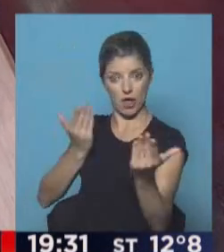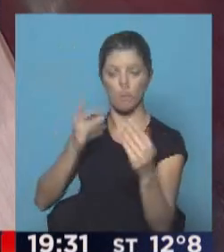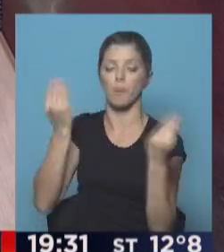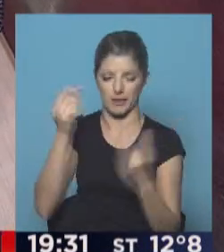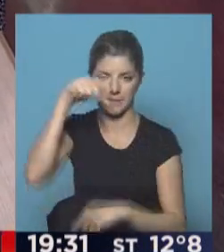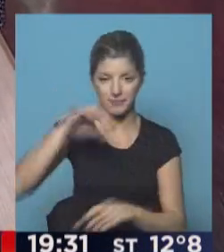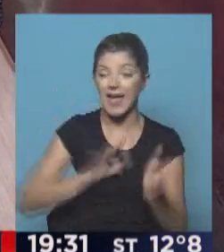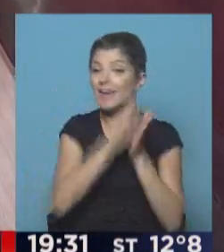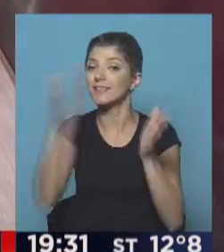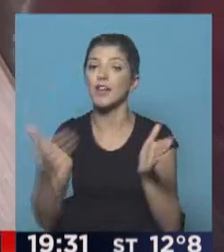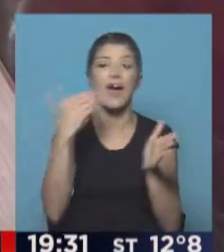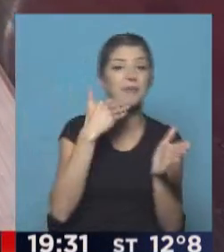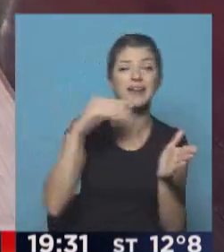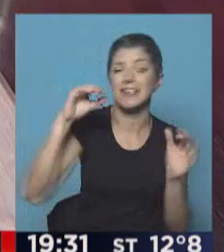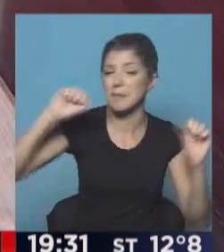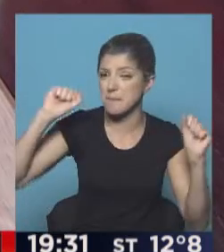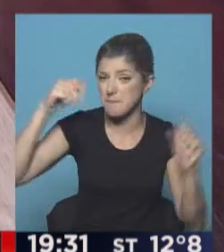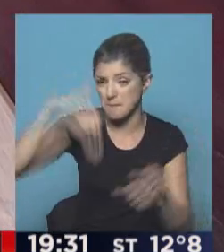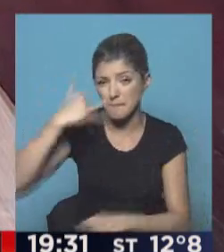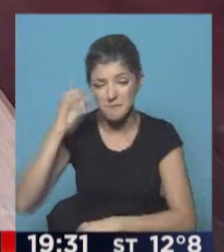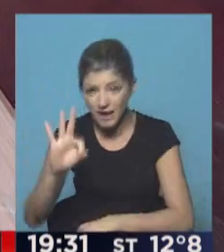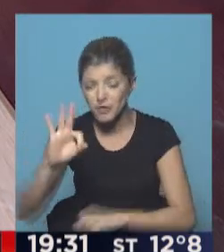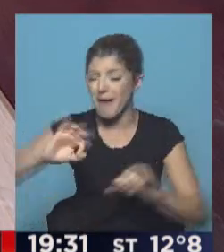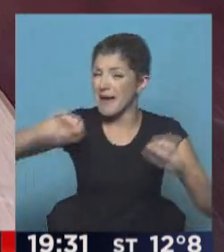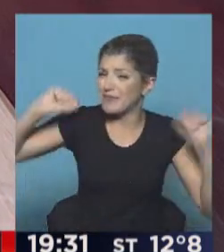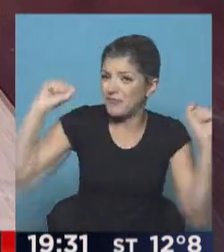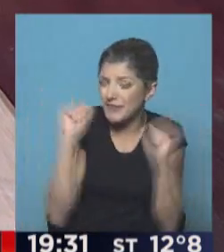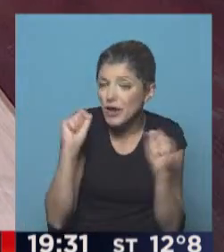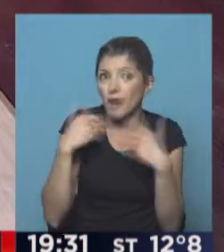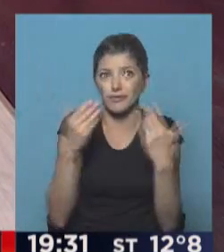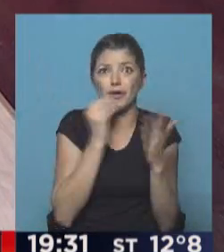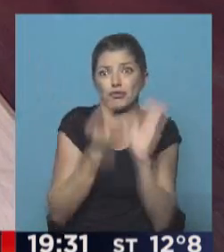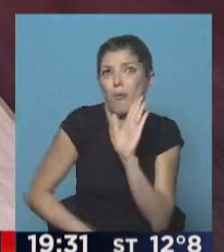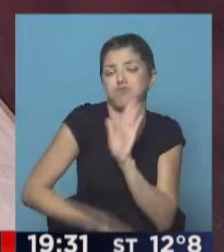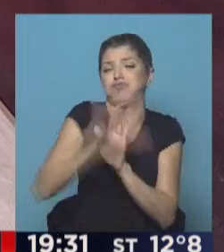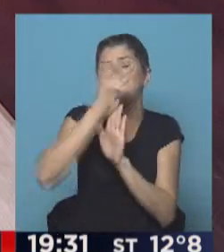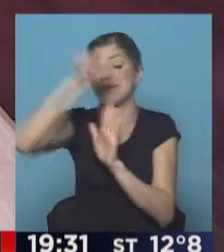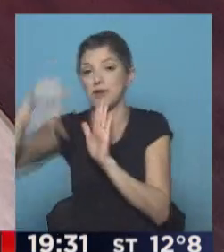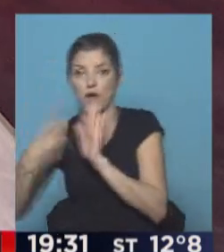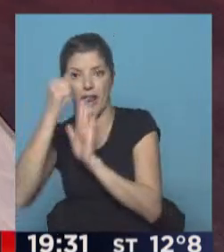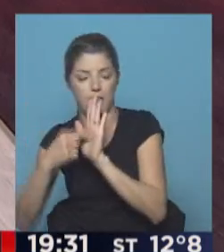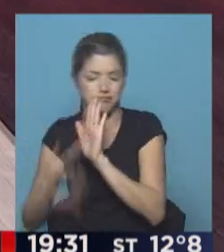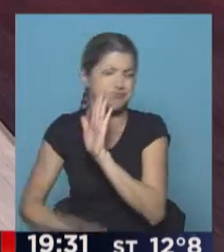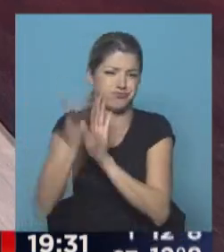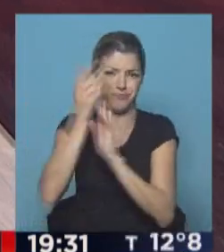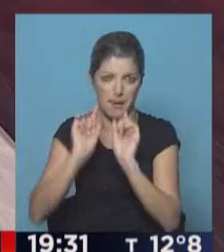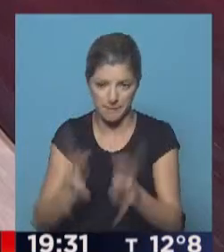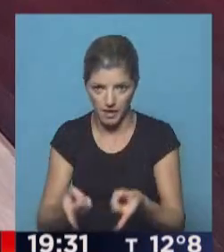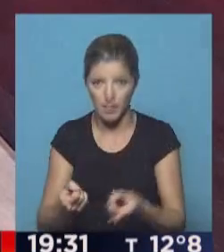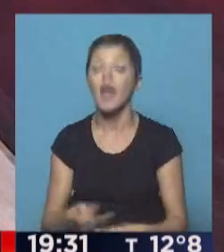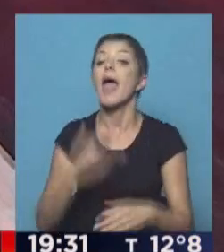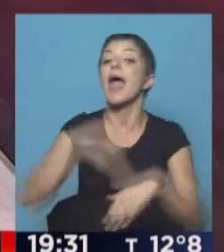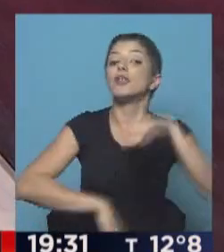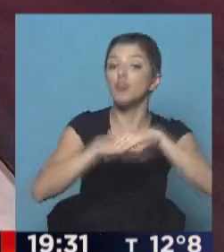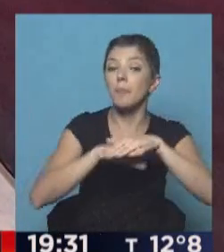con abril y mayo muy fríos, el consumo aumentó y esto disparó aún mucho más el aumento de la tarifa. El tope será sobre el total